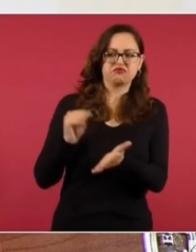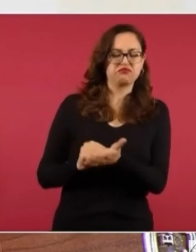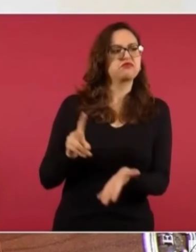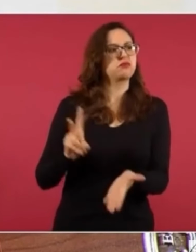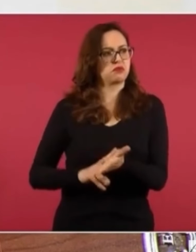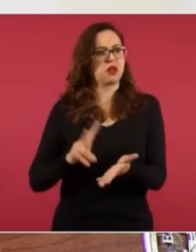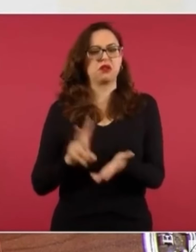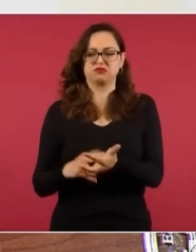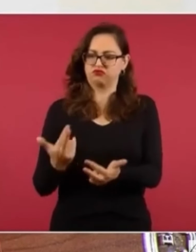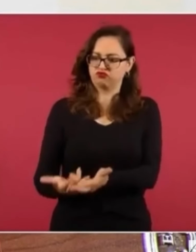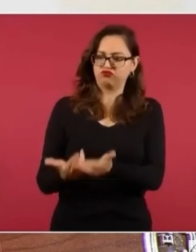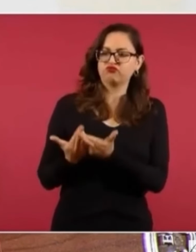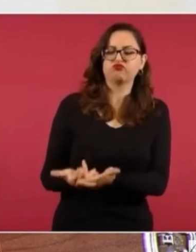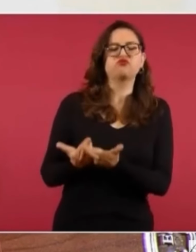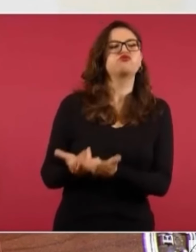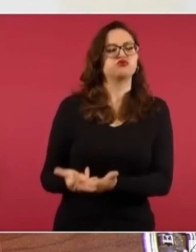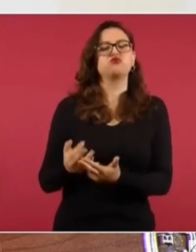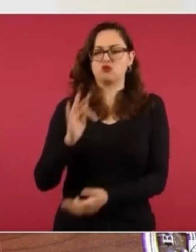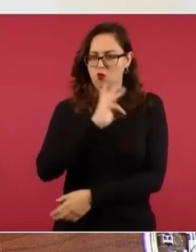todavía